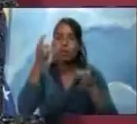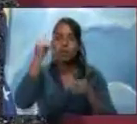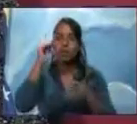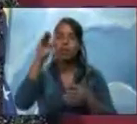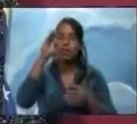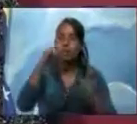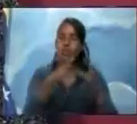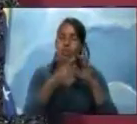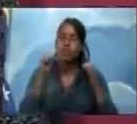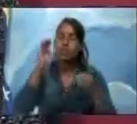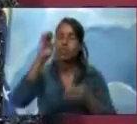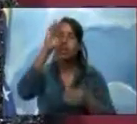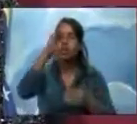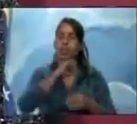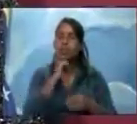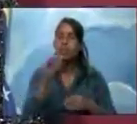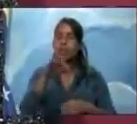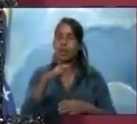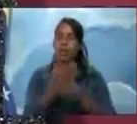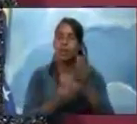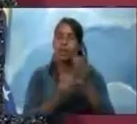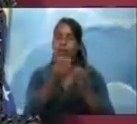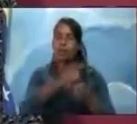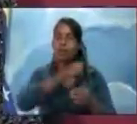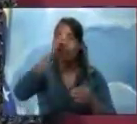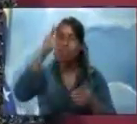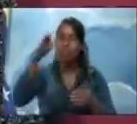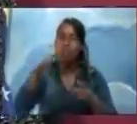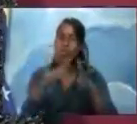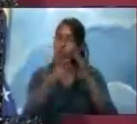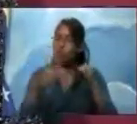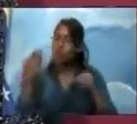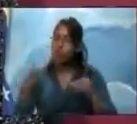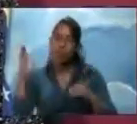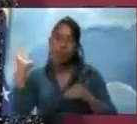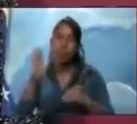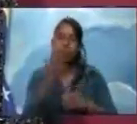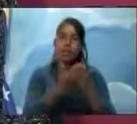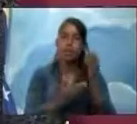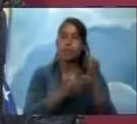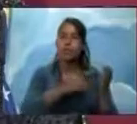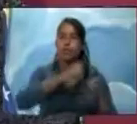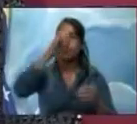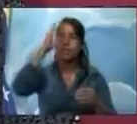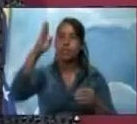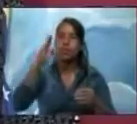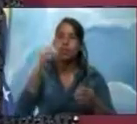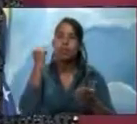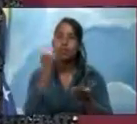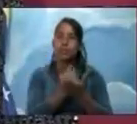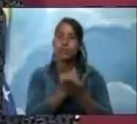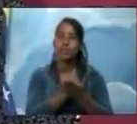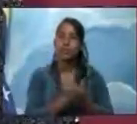futuro. Todo el futuro está en las manos de Dios. Todo lo que viene está en las manos de Dios. Amén.